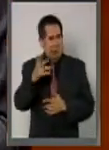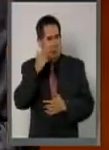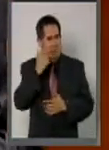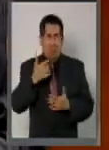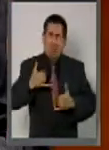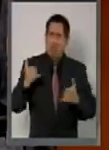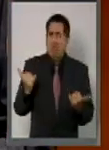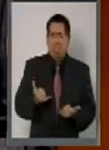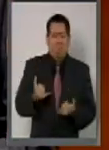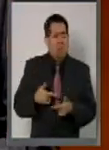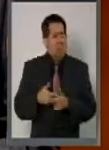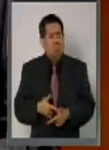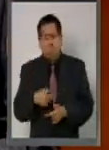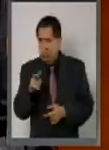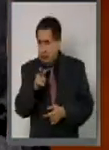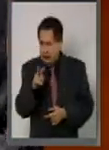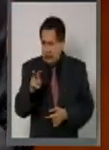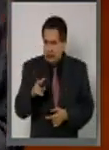pusilanimería,